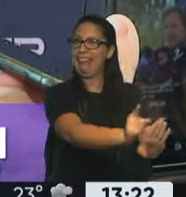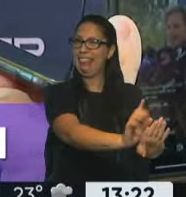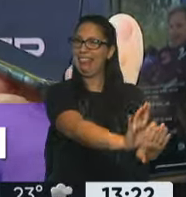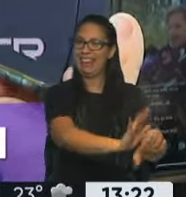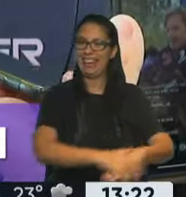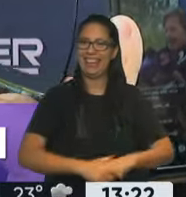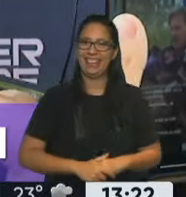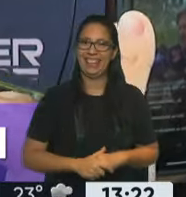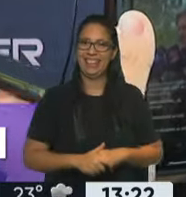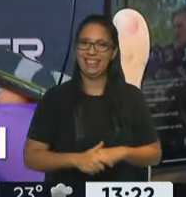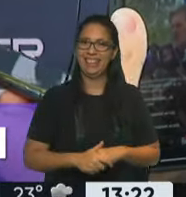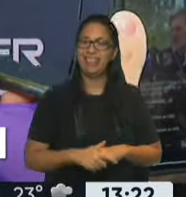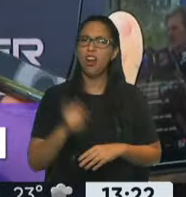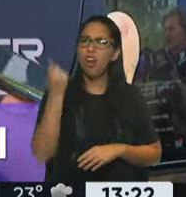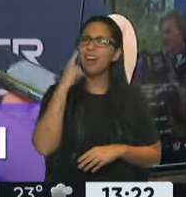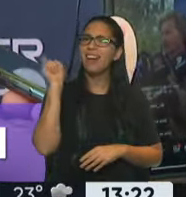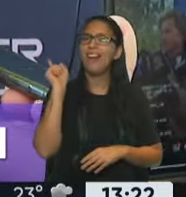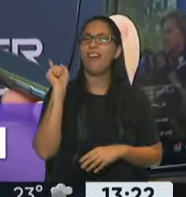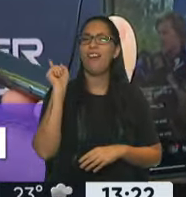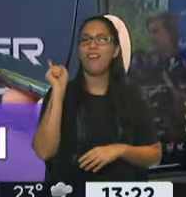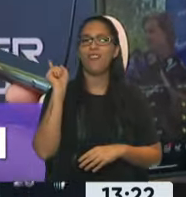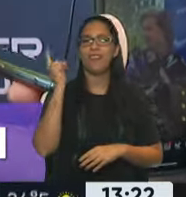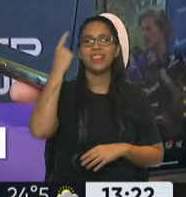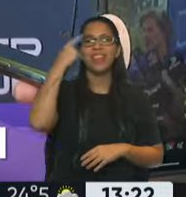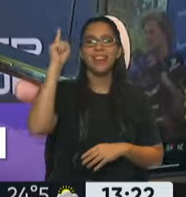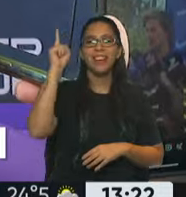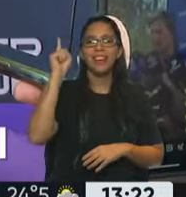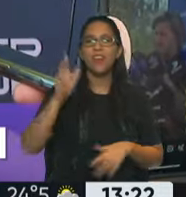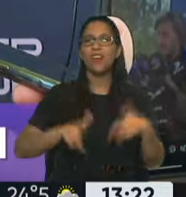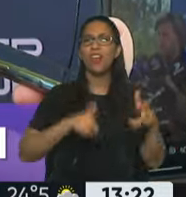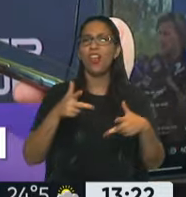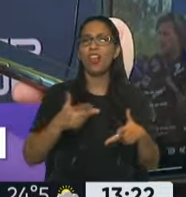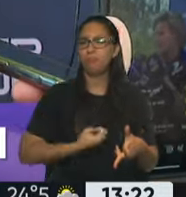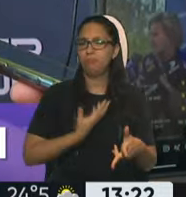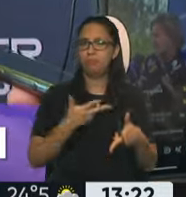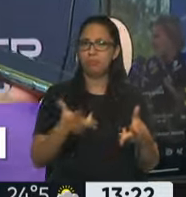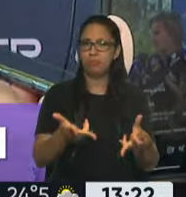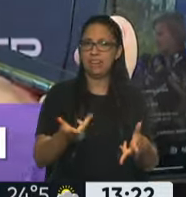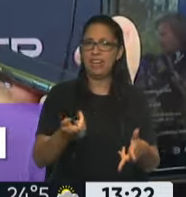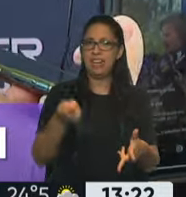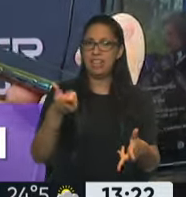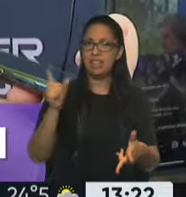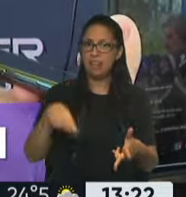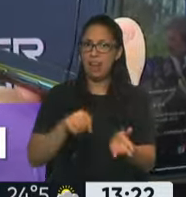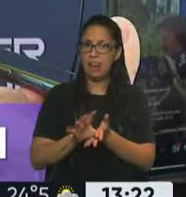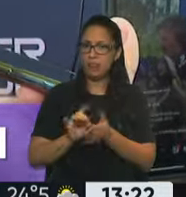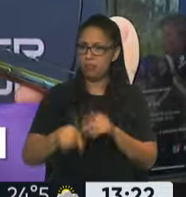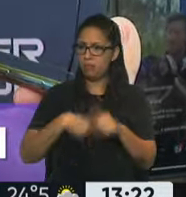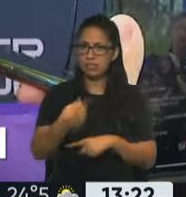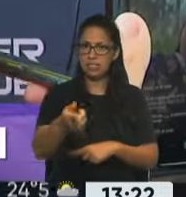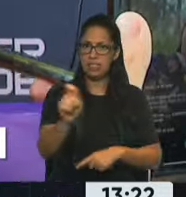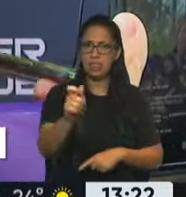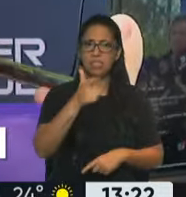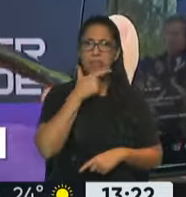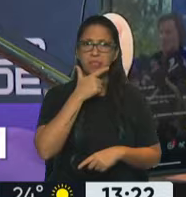la puerta, no? Y bueno, no, yo creo que... capaz que lo dijo para... Argentina recién vuelve a jugar eliminatoria, creo que en septiembre. Después de la Copa